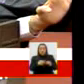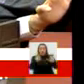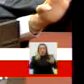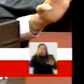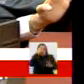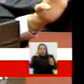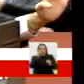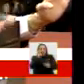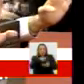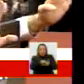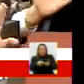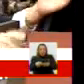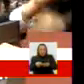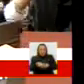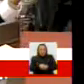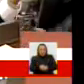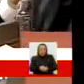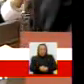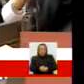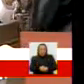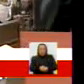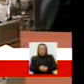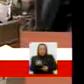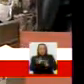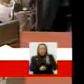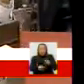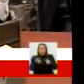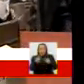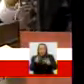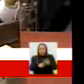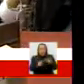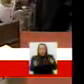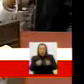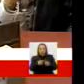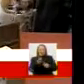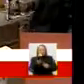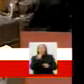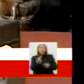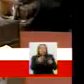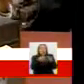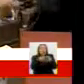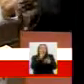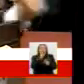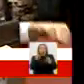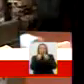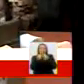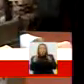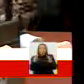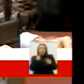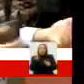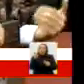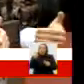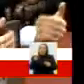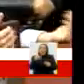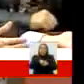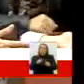semana. Claro, el reglamento nos obliga que es la Junta de Portavoces la encargada de la exoneración de la doble votación.